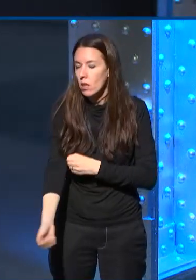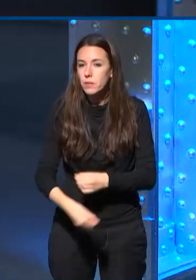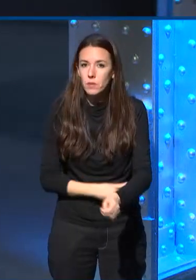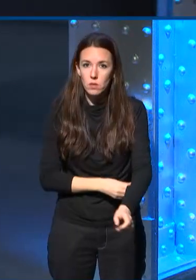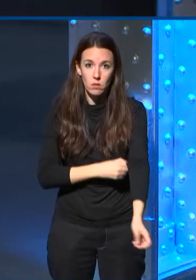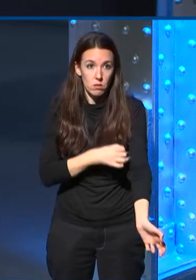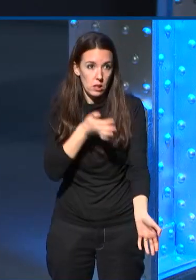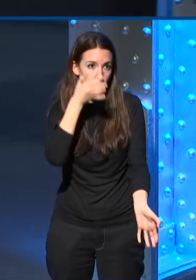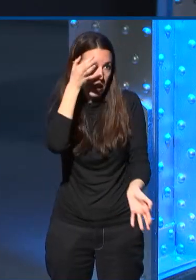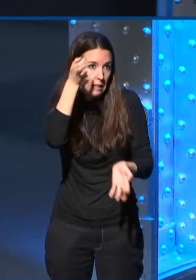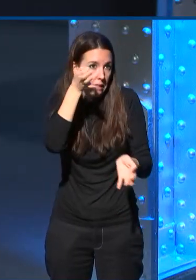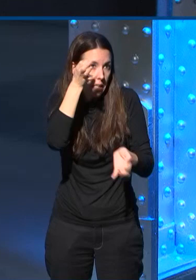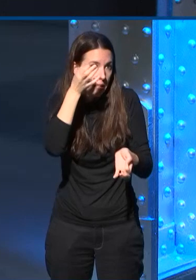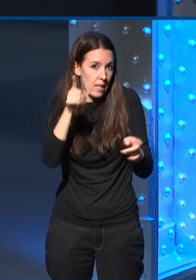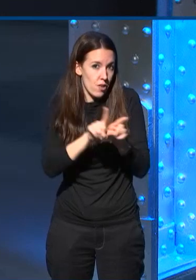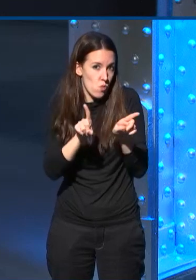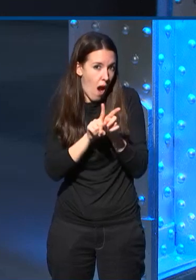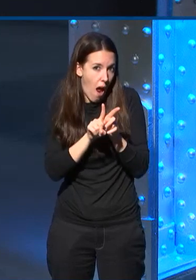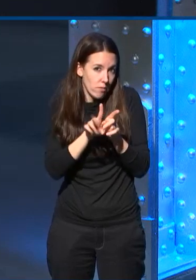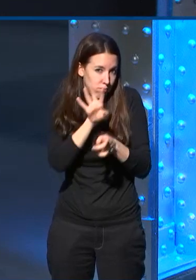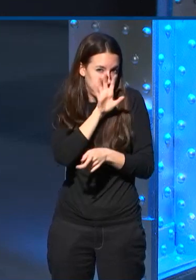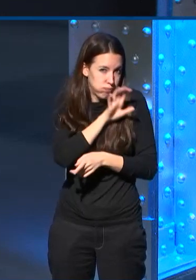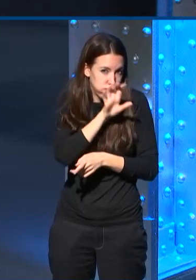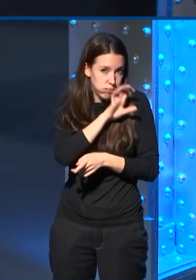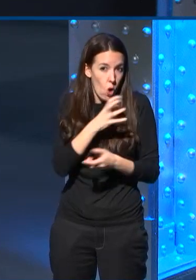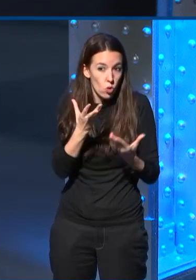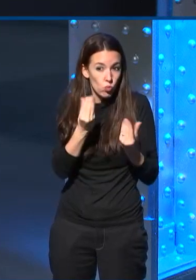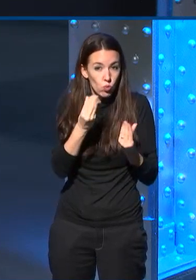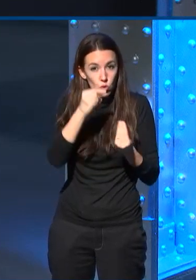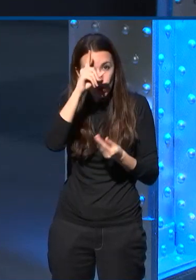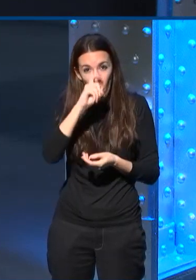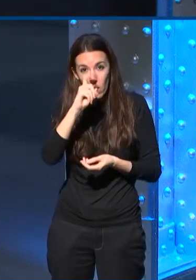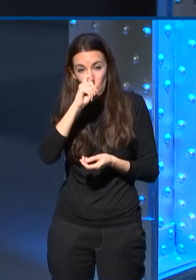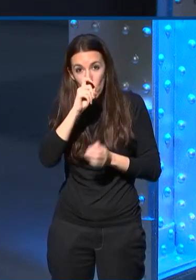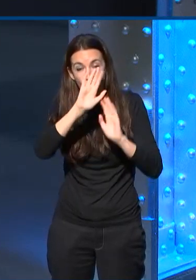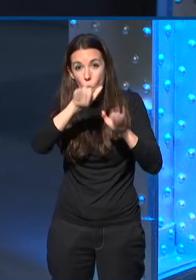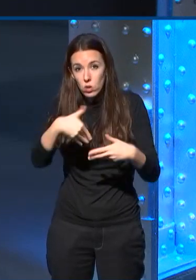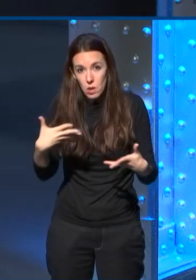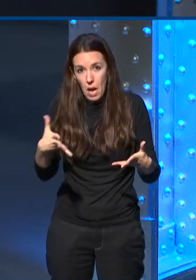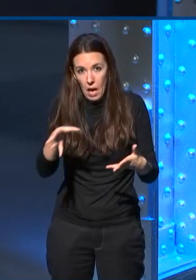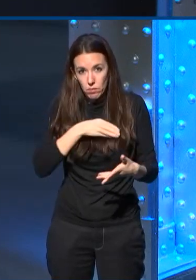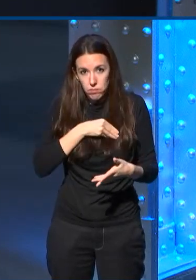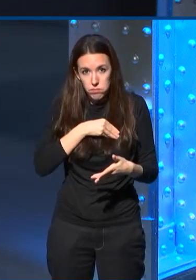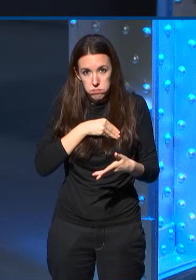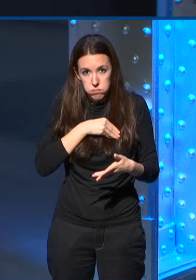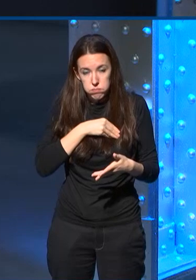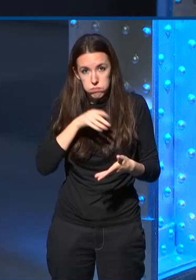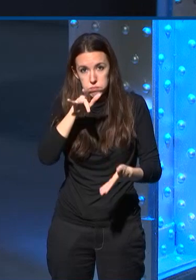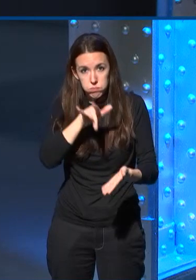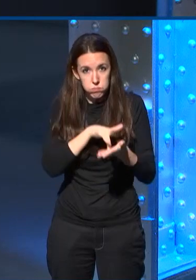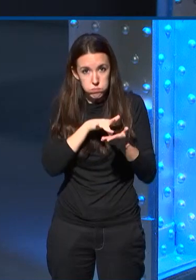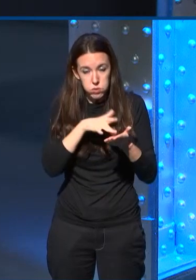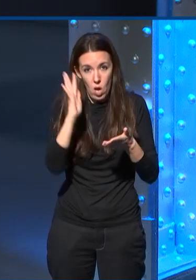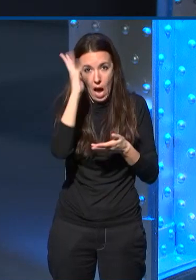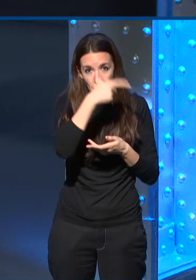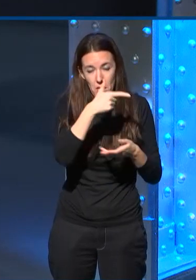Como detalle casi morboso, pues muchos recordarán la última catástrofe que hubo del Endeavour, el shuttle americano